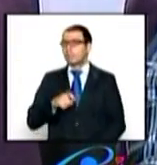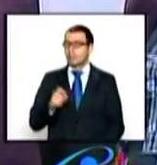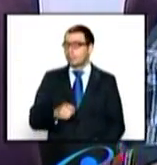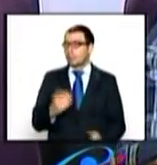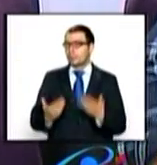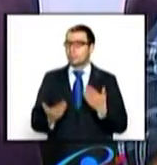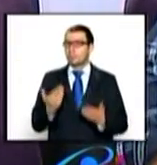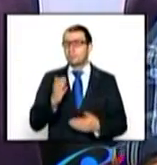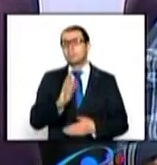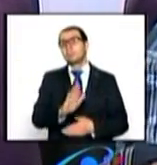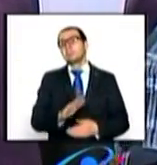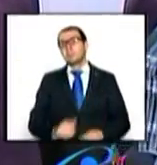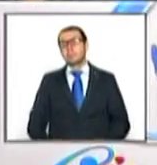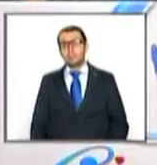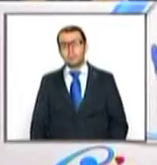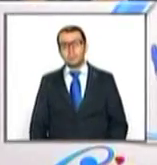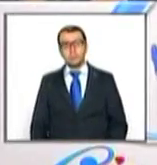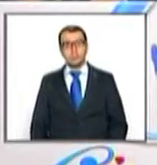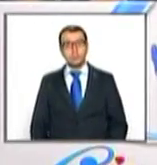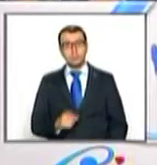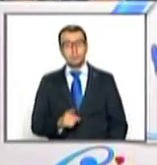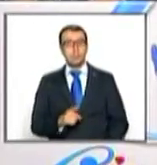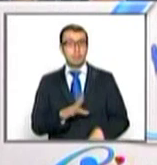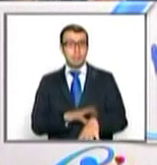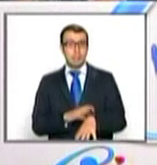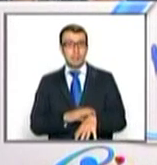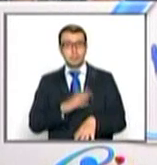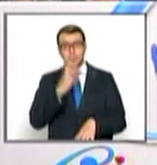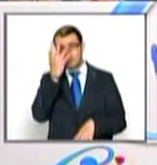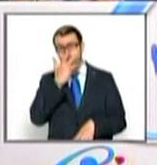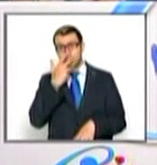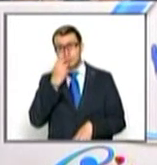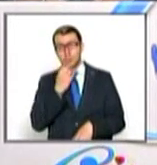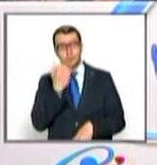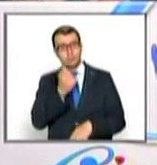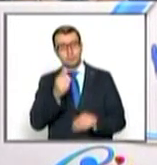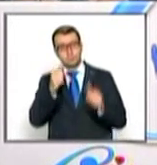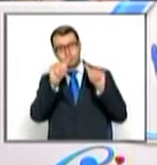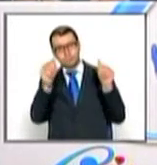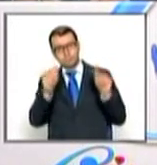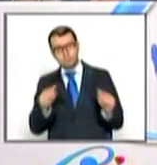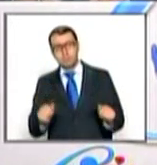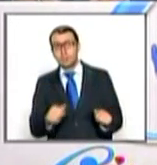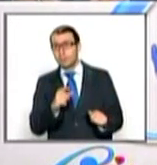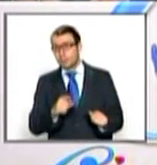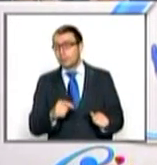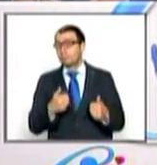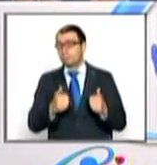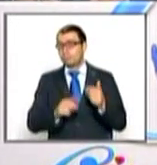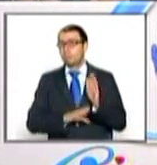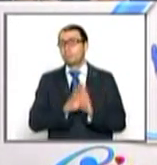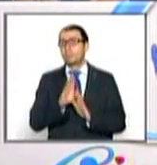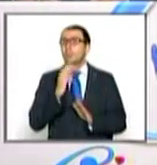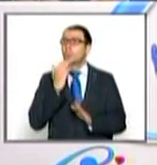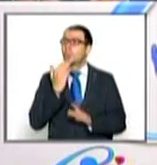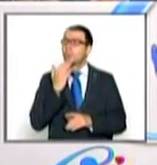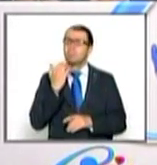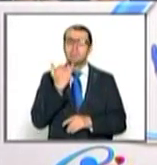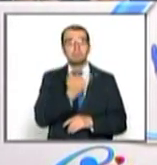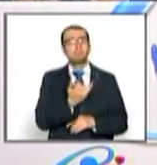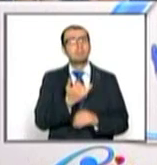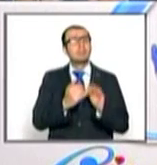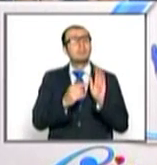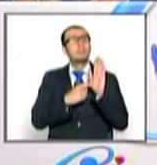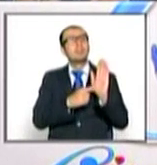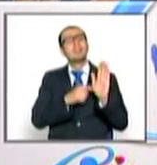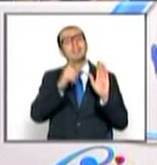salud. Y en medicina estética, pues los resultados cada día son muchísimo más llamativos. Uno puede ver, por ejemplo, como ustedes ven en